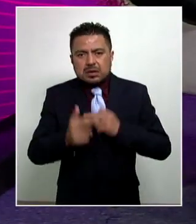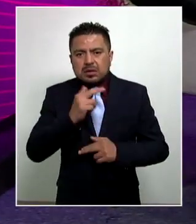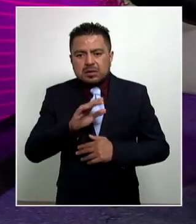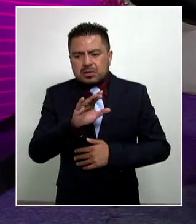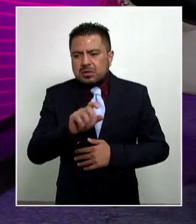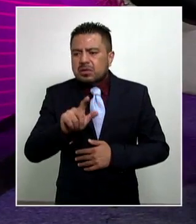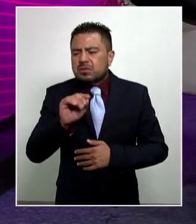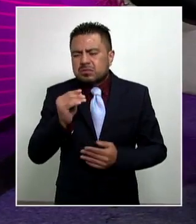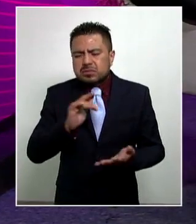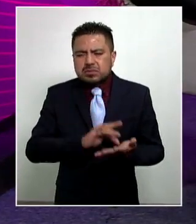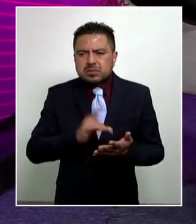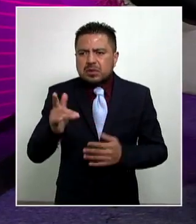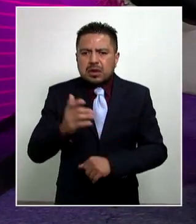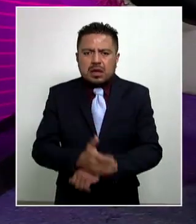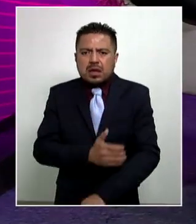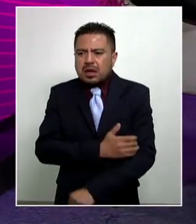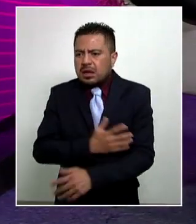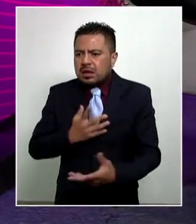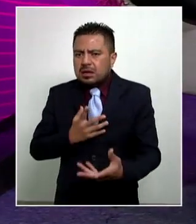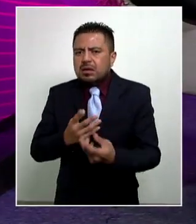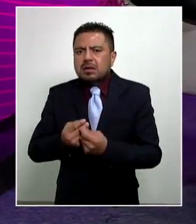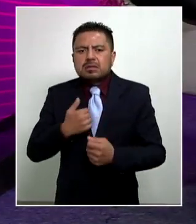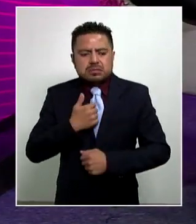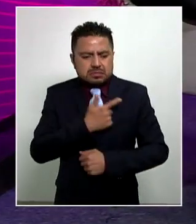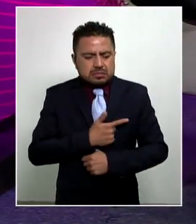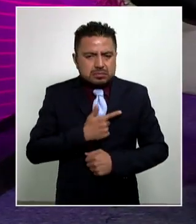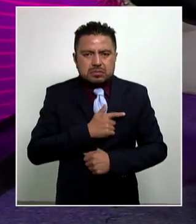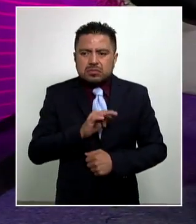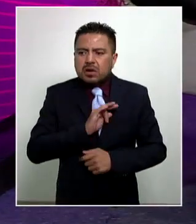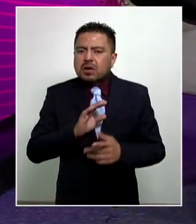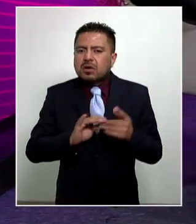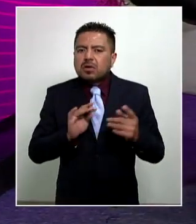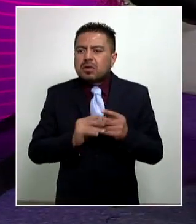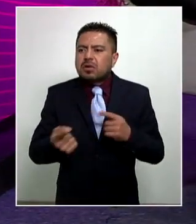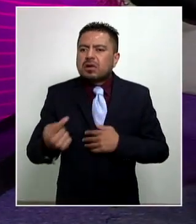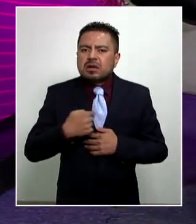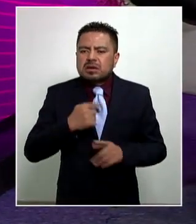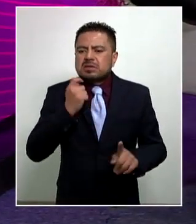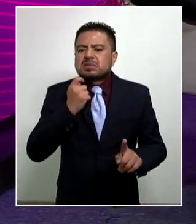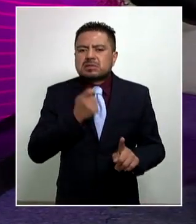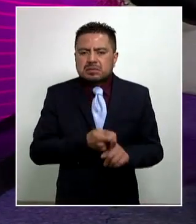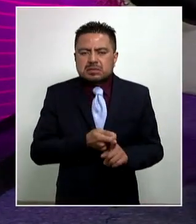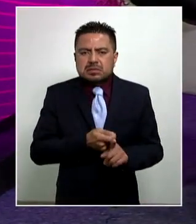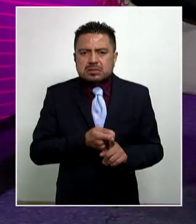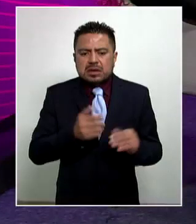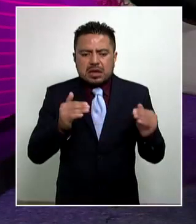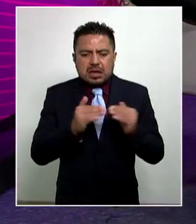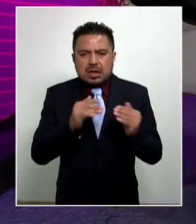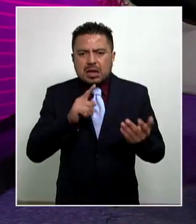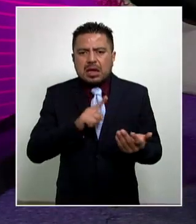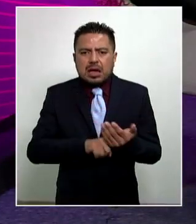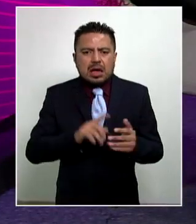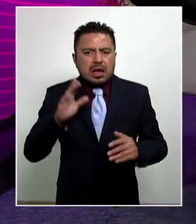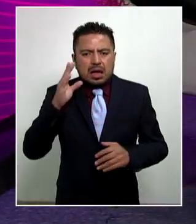Kulsi, muchísimas gracias por estar aquí. Me gustaría mucho que nos contaras qué es la Casa Hankili África que